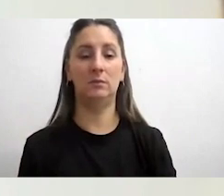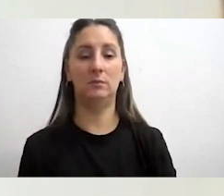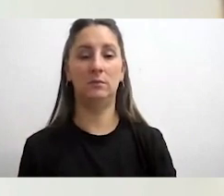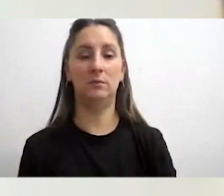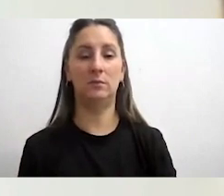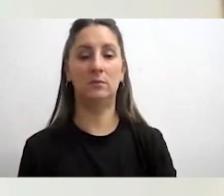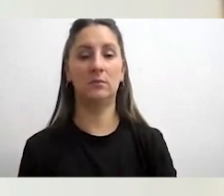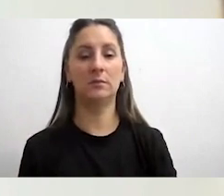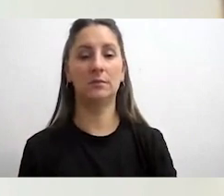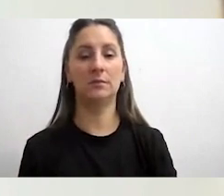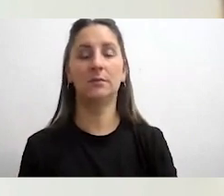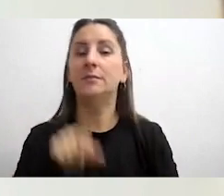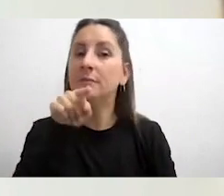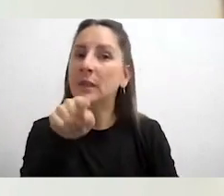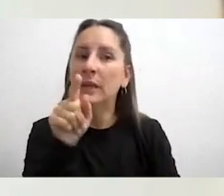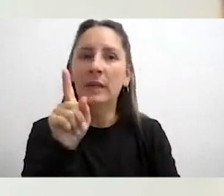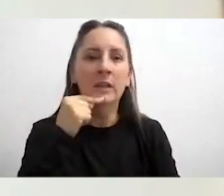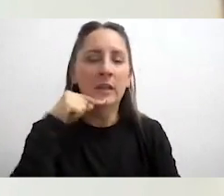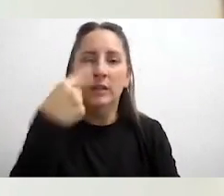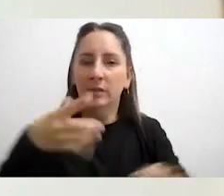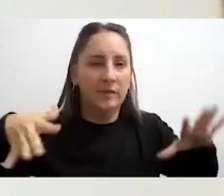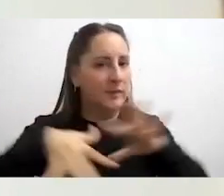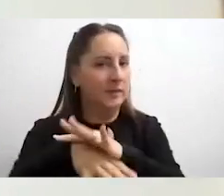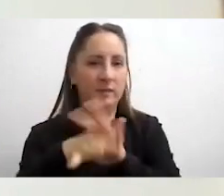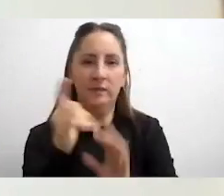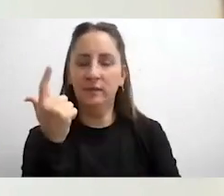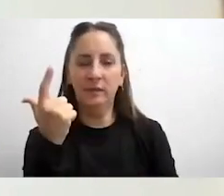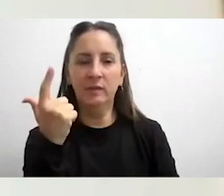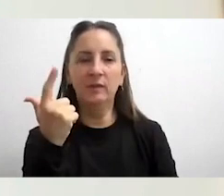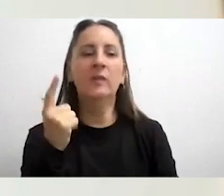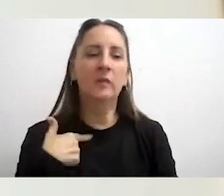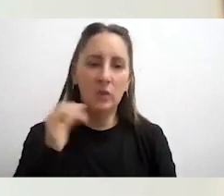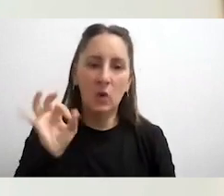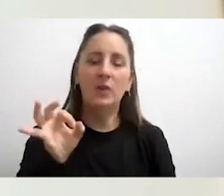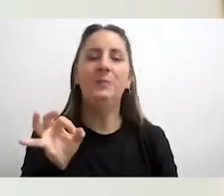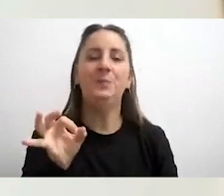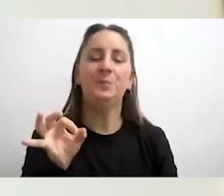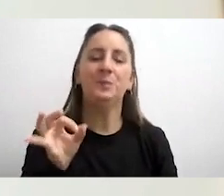Ahí, digamos, no tengo una respuesta exacta, porque yo sé que muchas veces